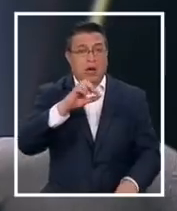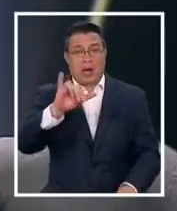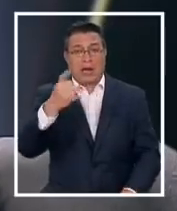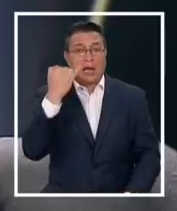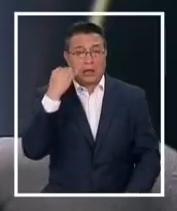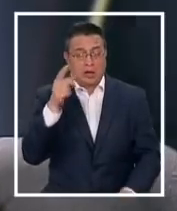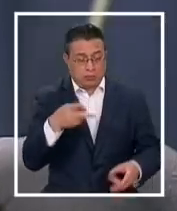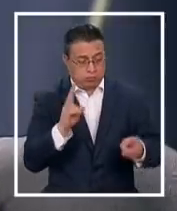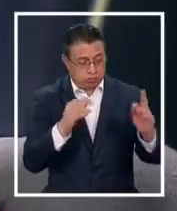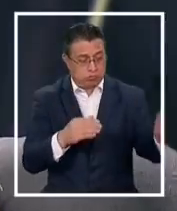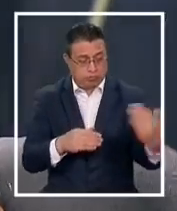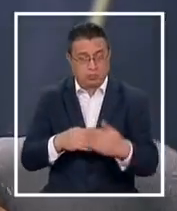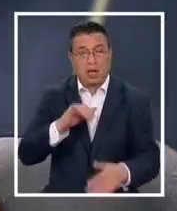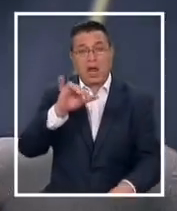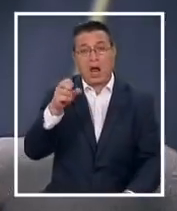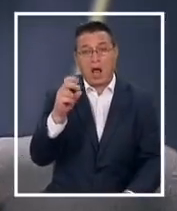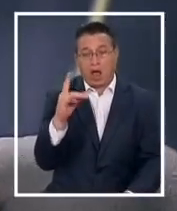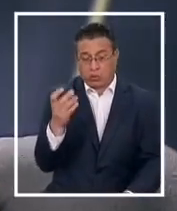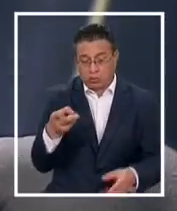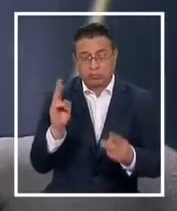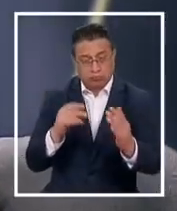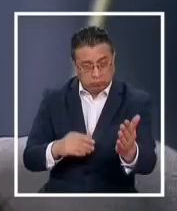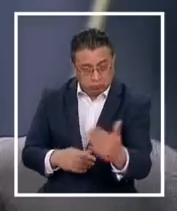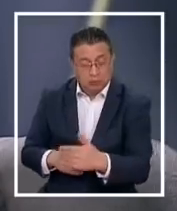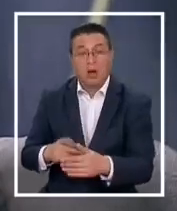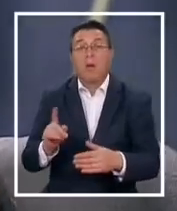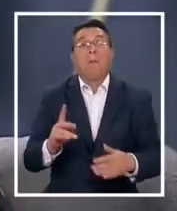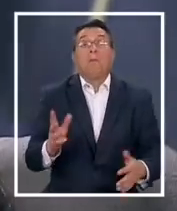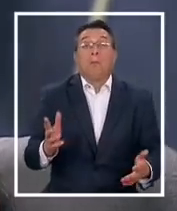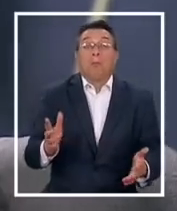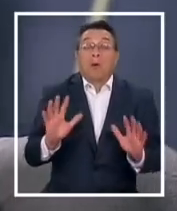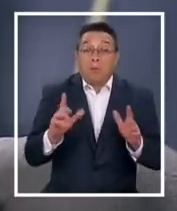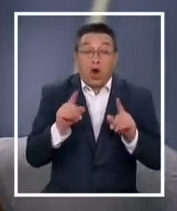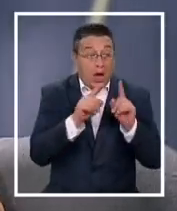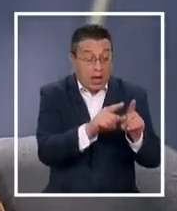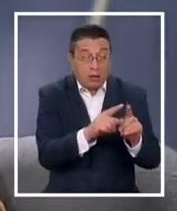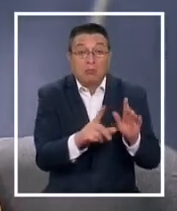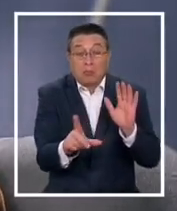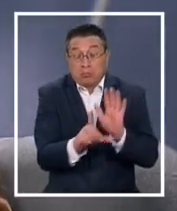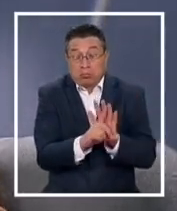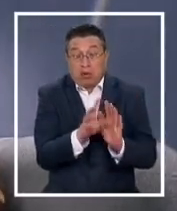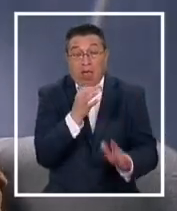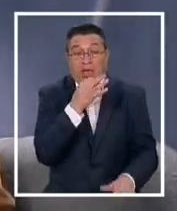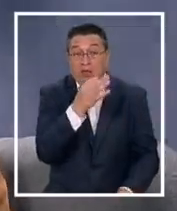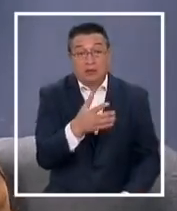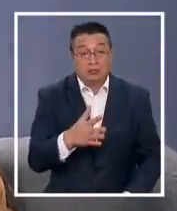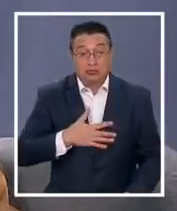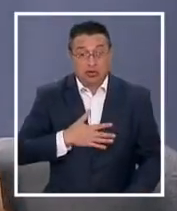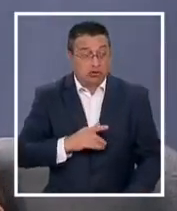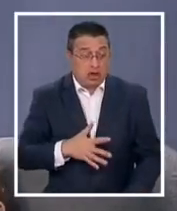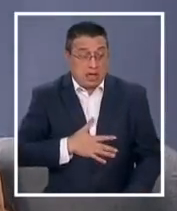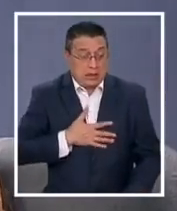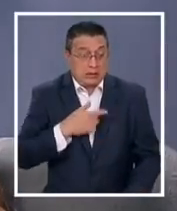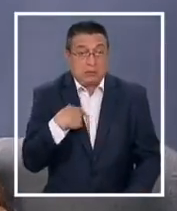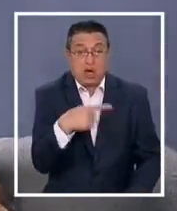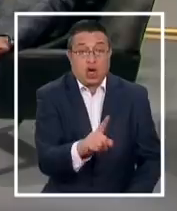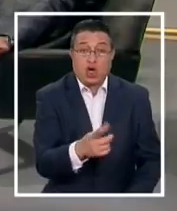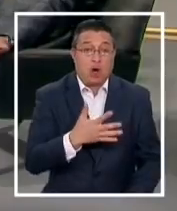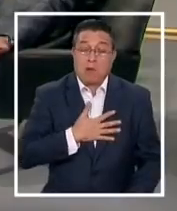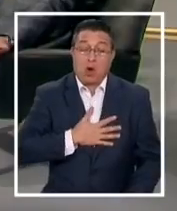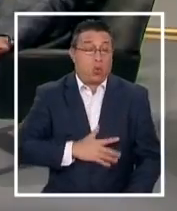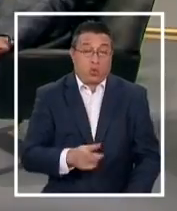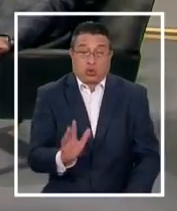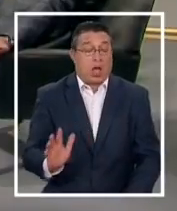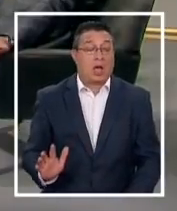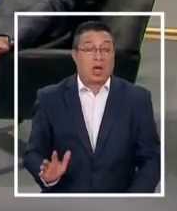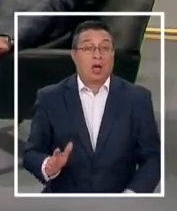Giles, incluso con Jaue, bueno, ¿por qué? Pues a lo mejor ella legítimamente dice, yo no me siento parte de ese baile.